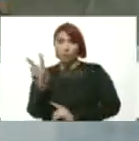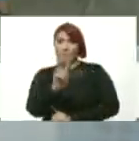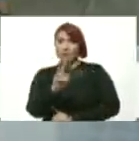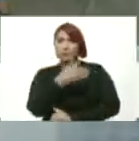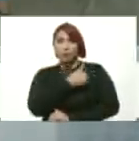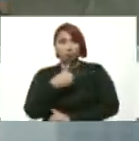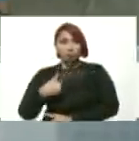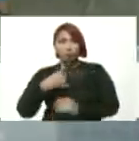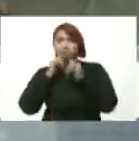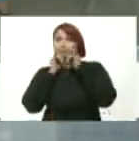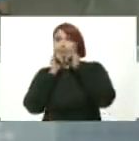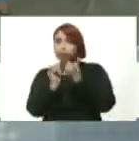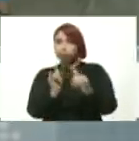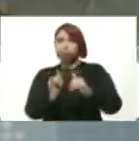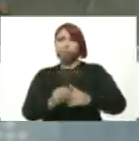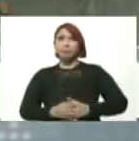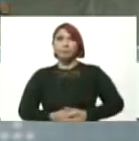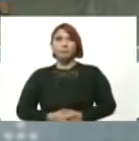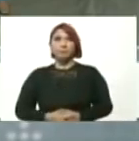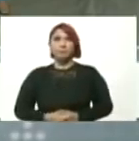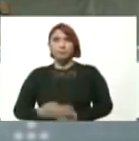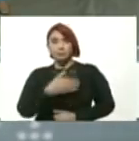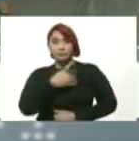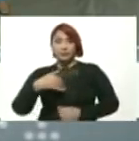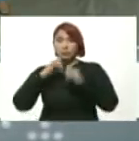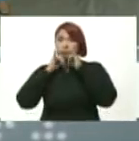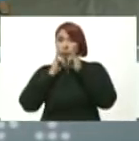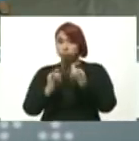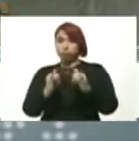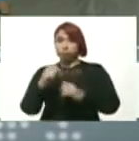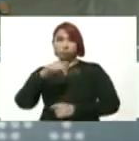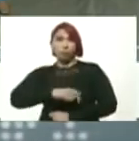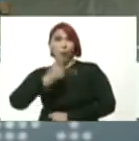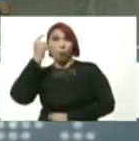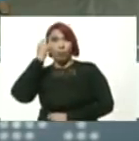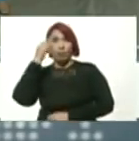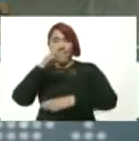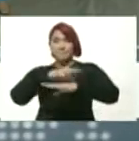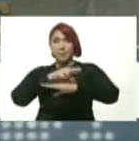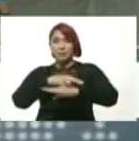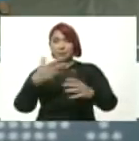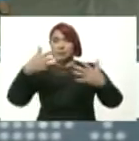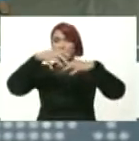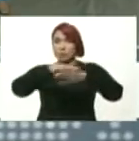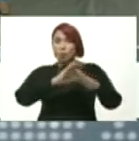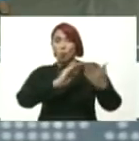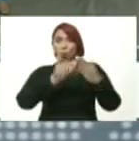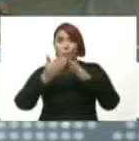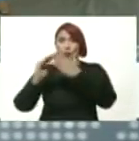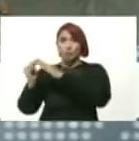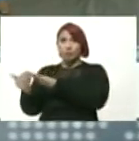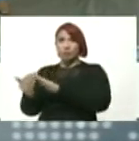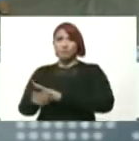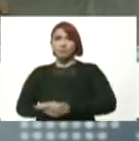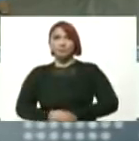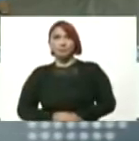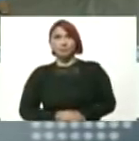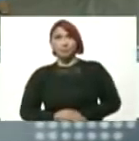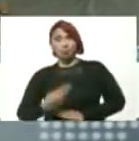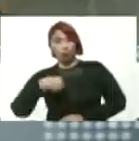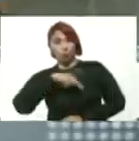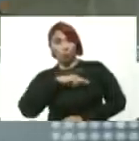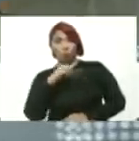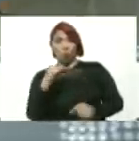anunciar quiero anunciar hoy día de la medicina integral comunitaria que estamos